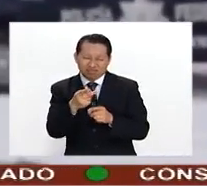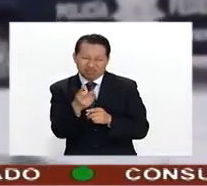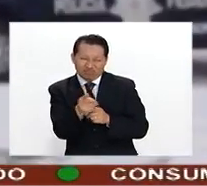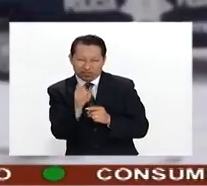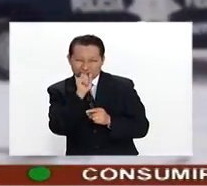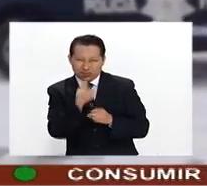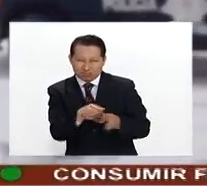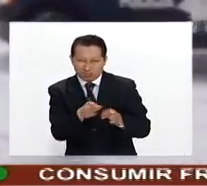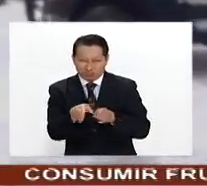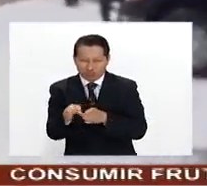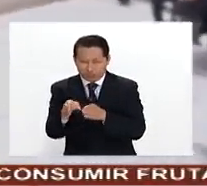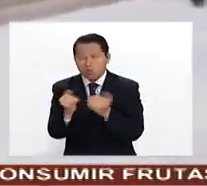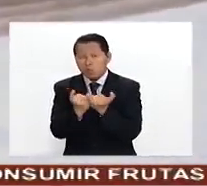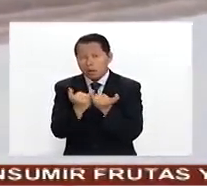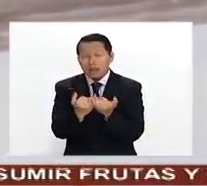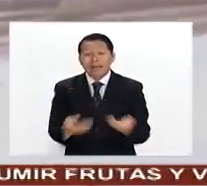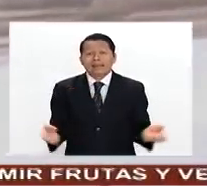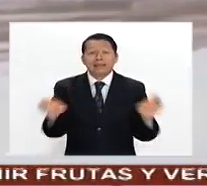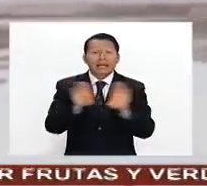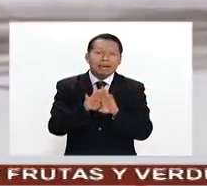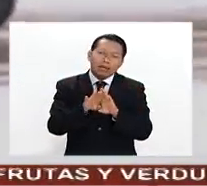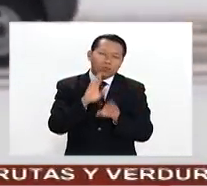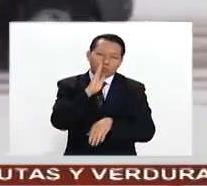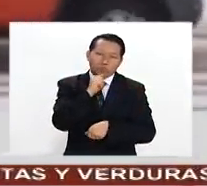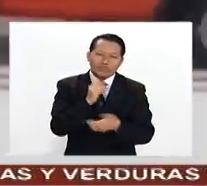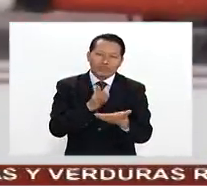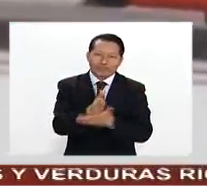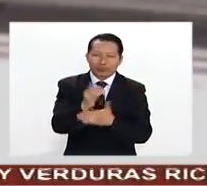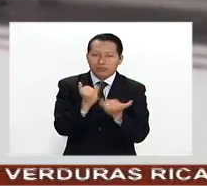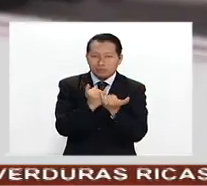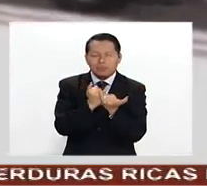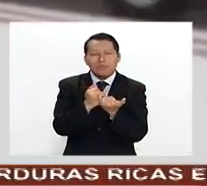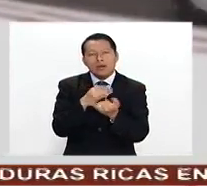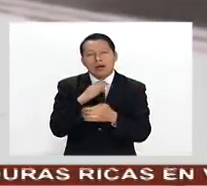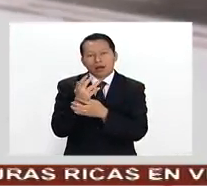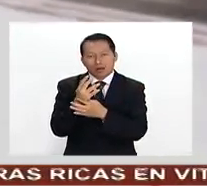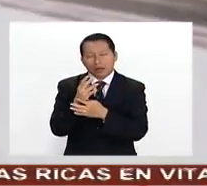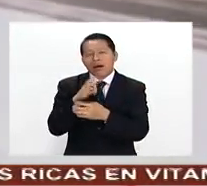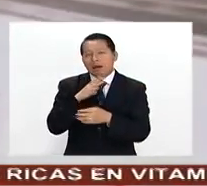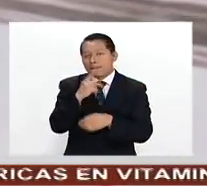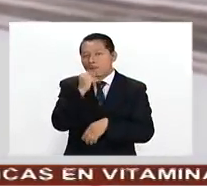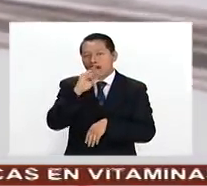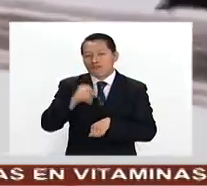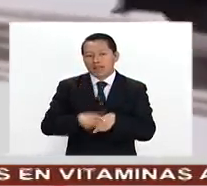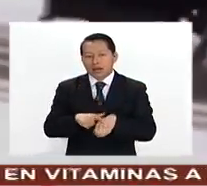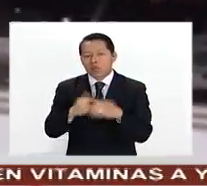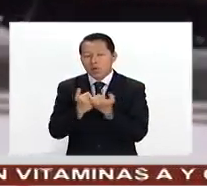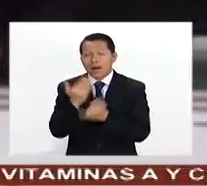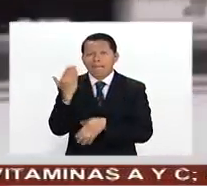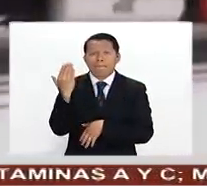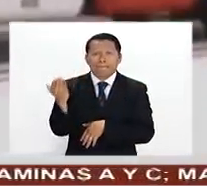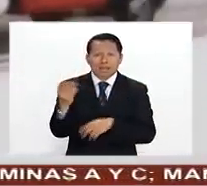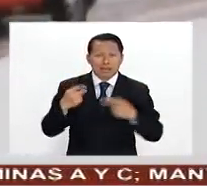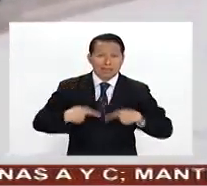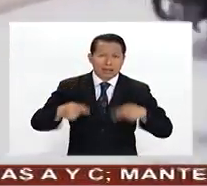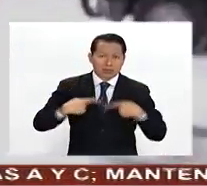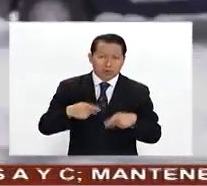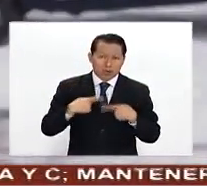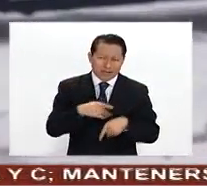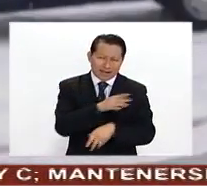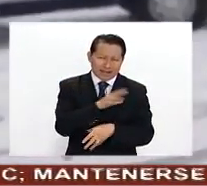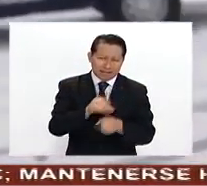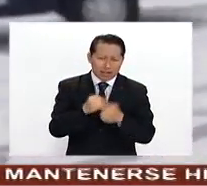respectivamente, se encuentran cerradas al tránsito vehicular. Así le informó la Policía Federal, además de solicitar a la población en general y